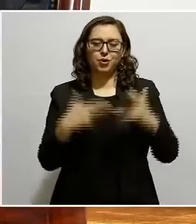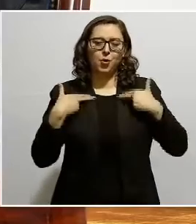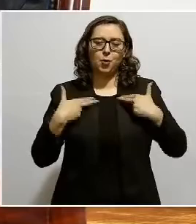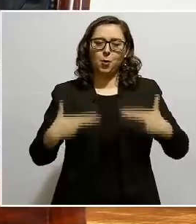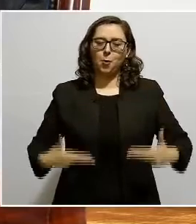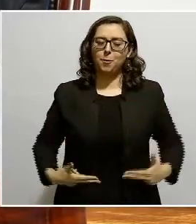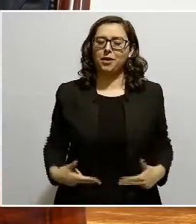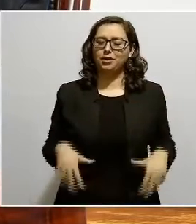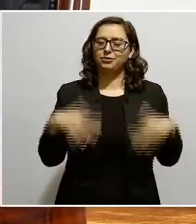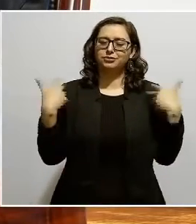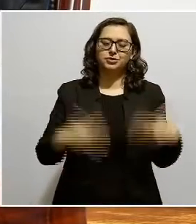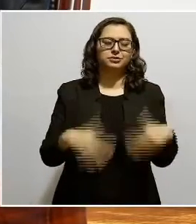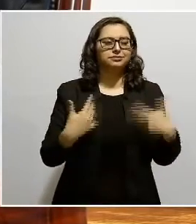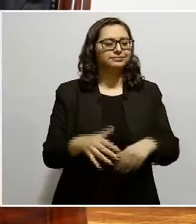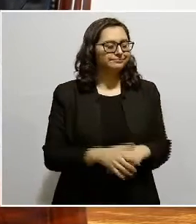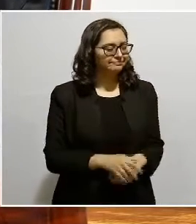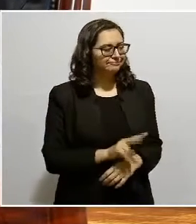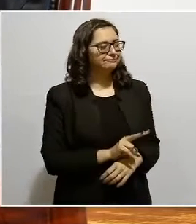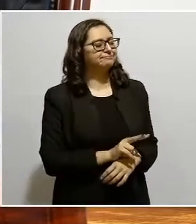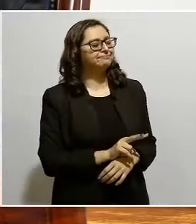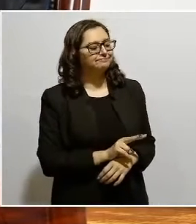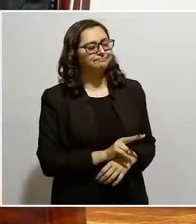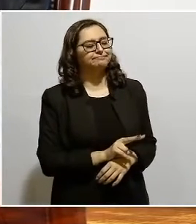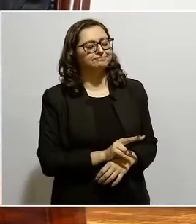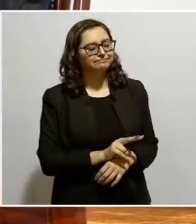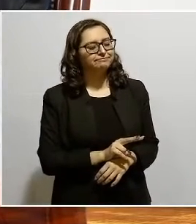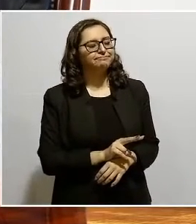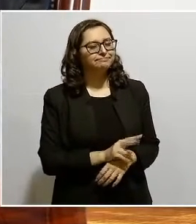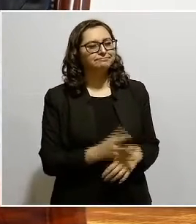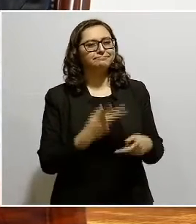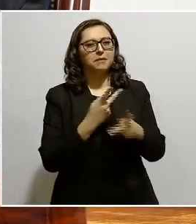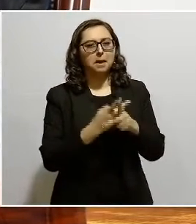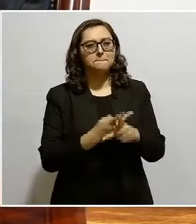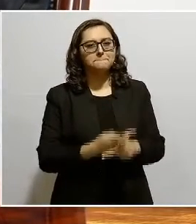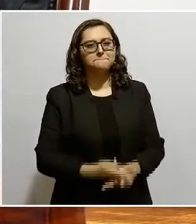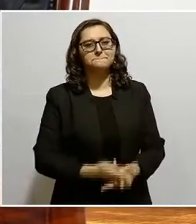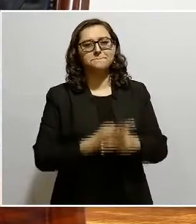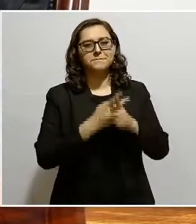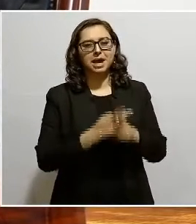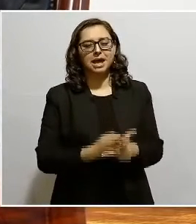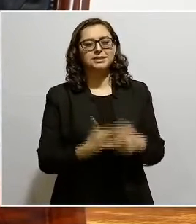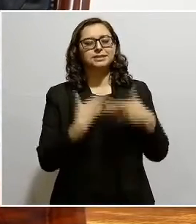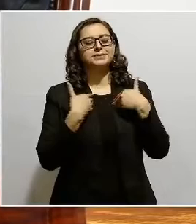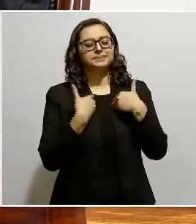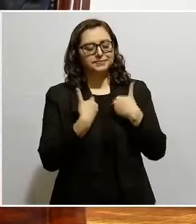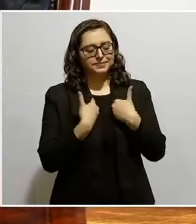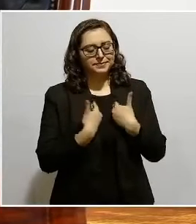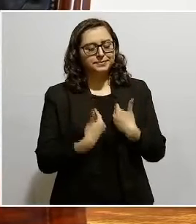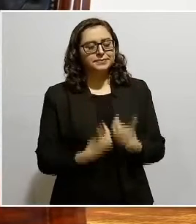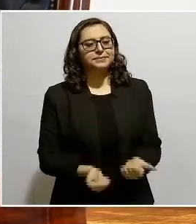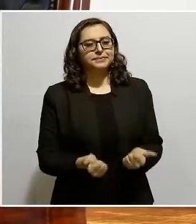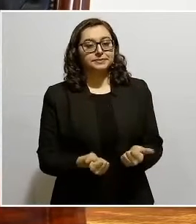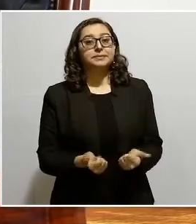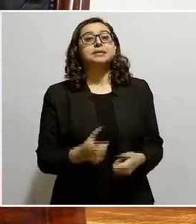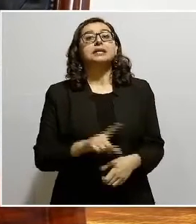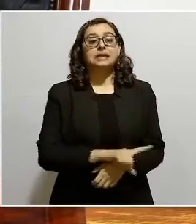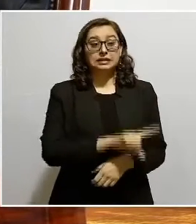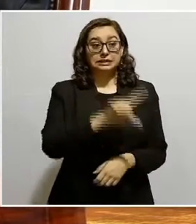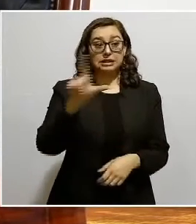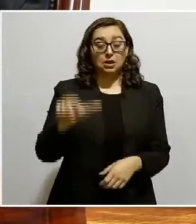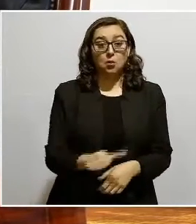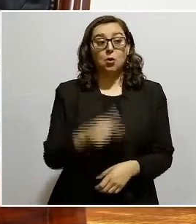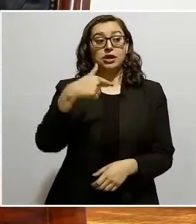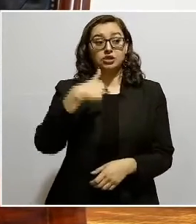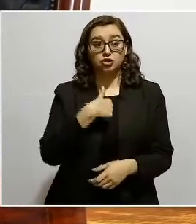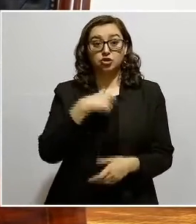me tuvo paciencia, fue comprensivo y tolerante, como lo sería después cuando fui director del